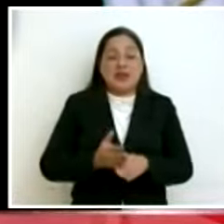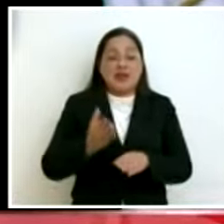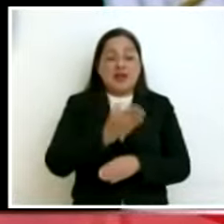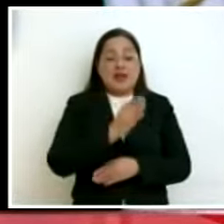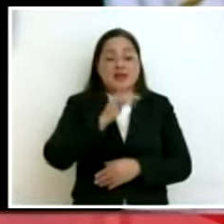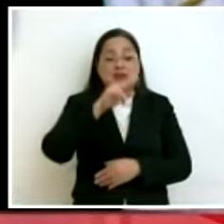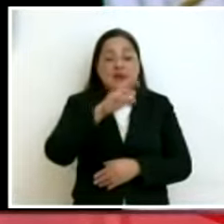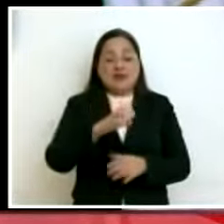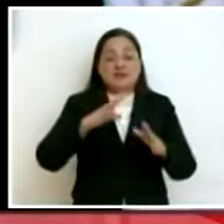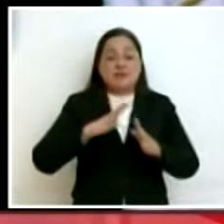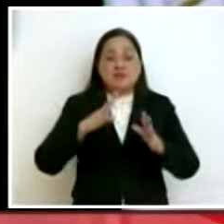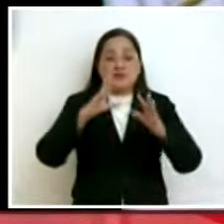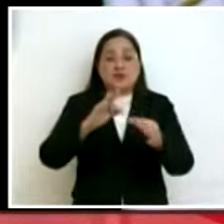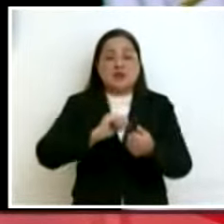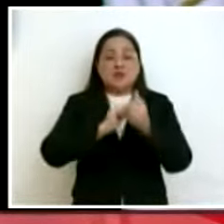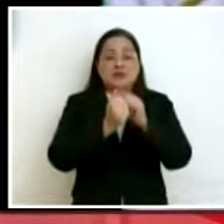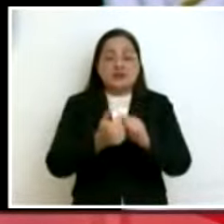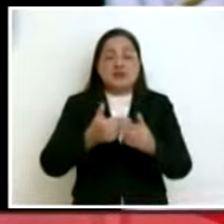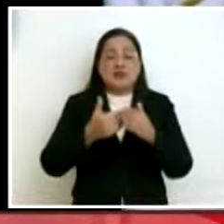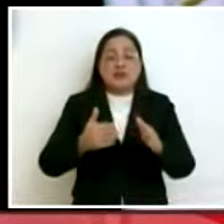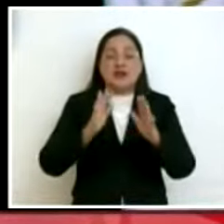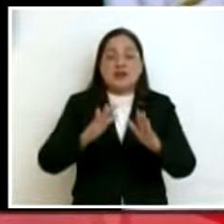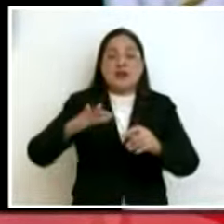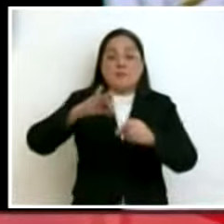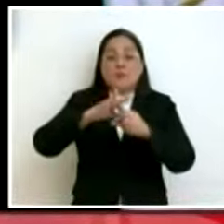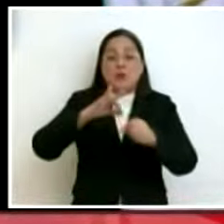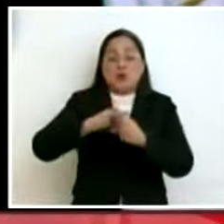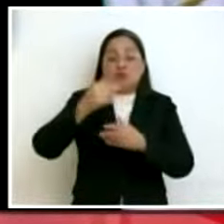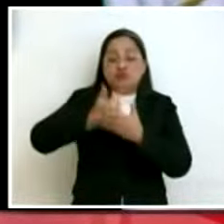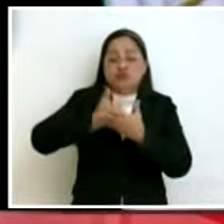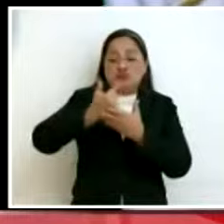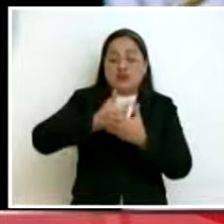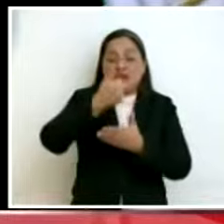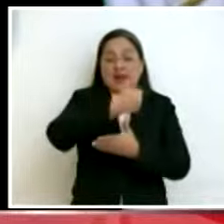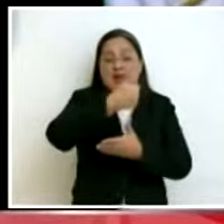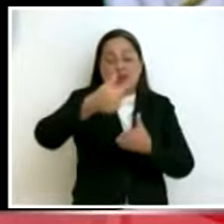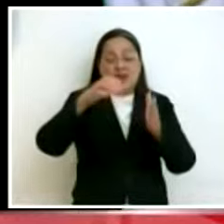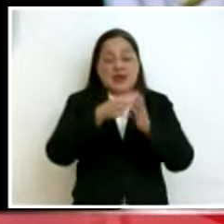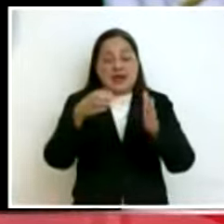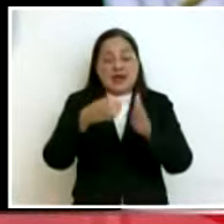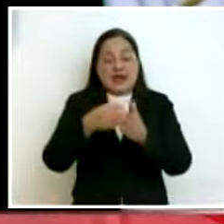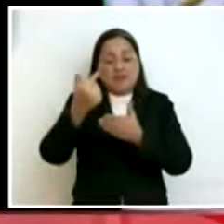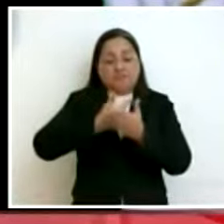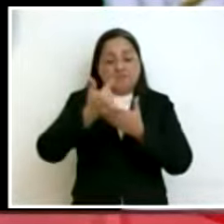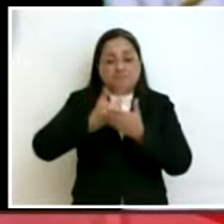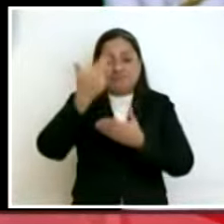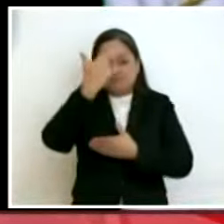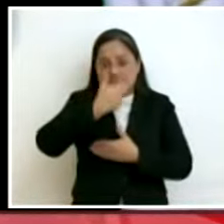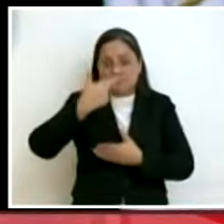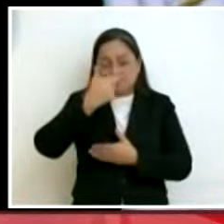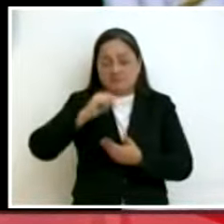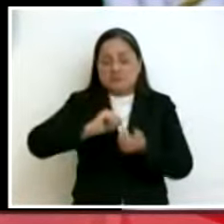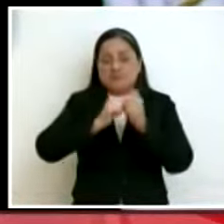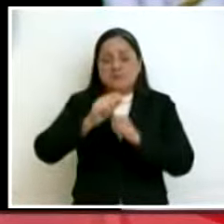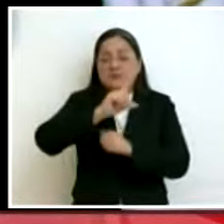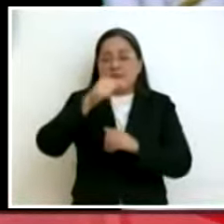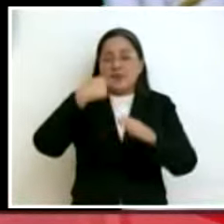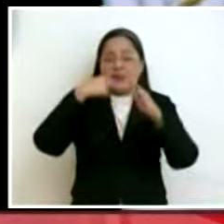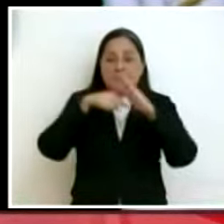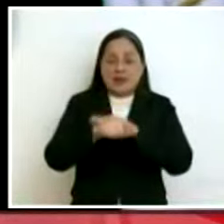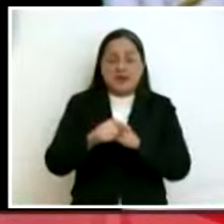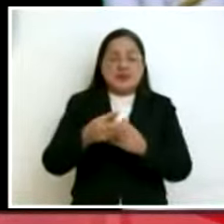INE a que llegáramos al voto por voto casilla por casilla a los medios de impugnación a